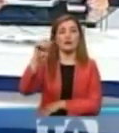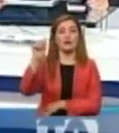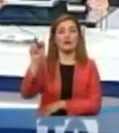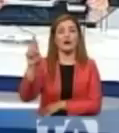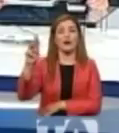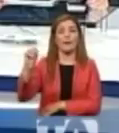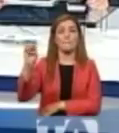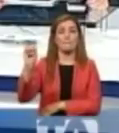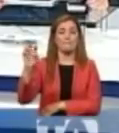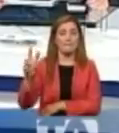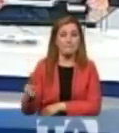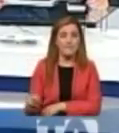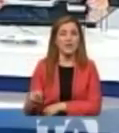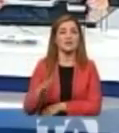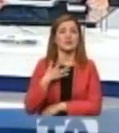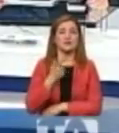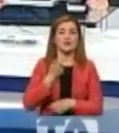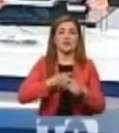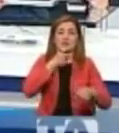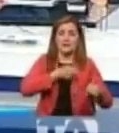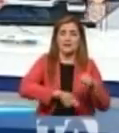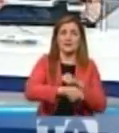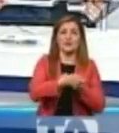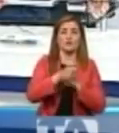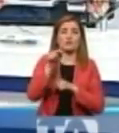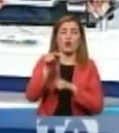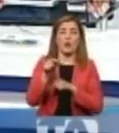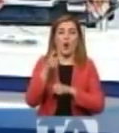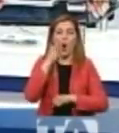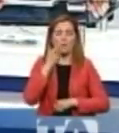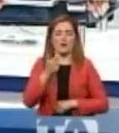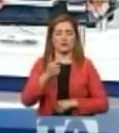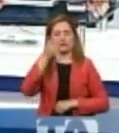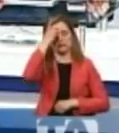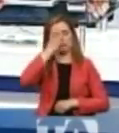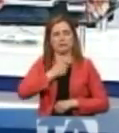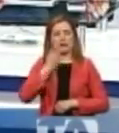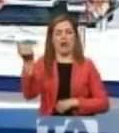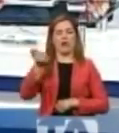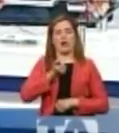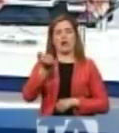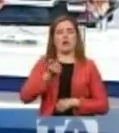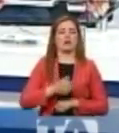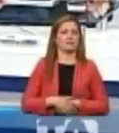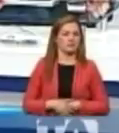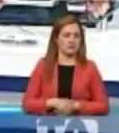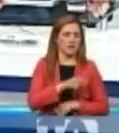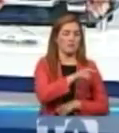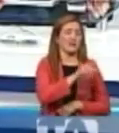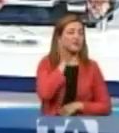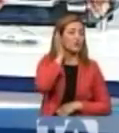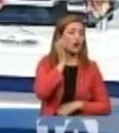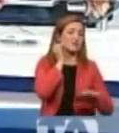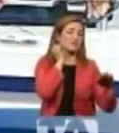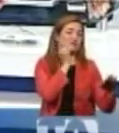con intento de suicidio. El conviviente le asestó 6 puñaladas a la mujer para luego